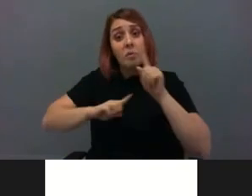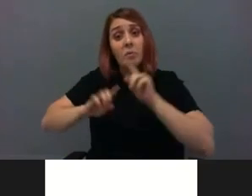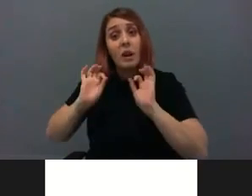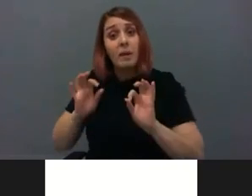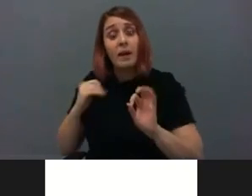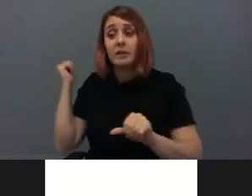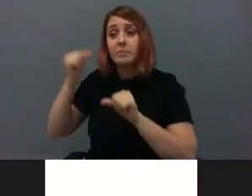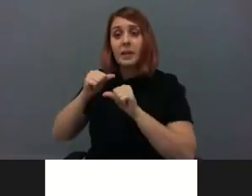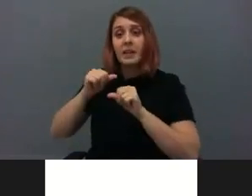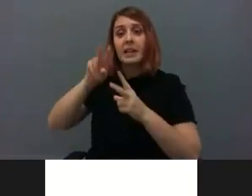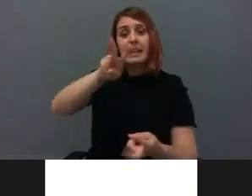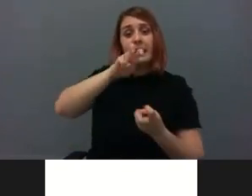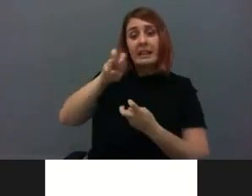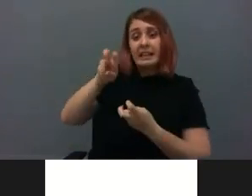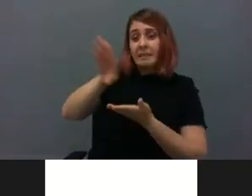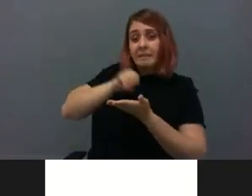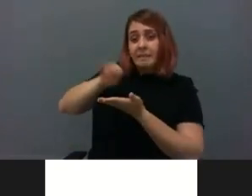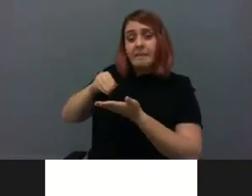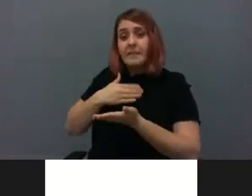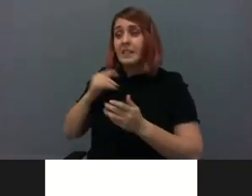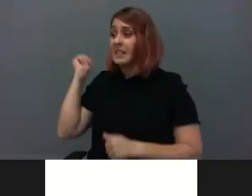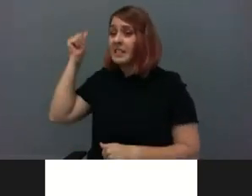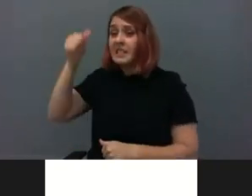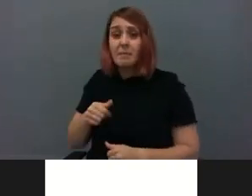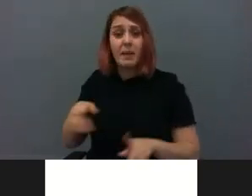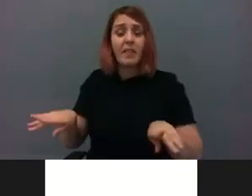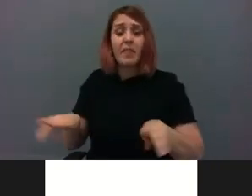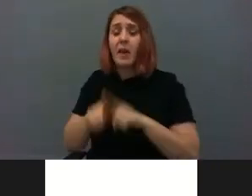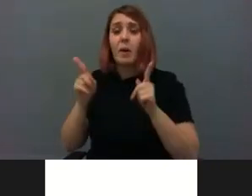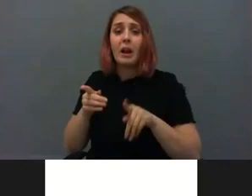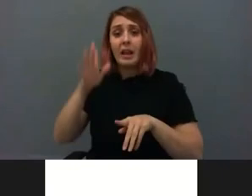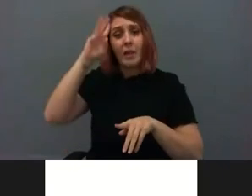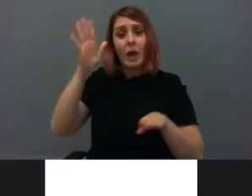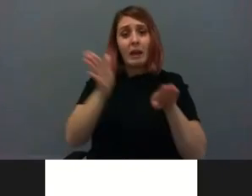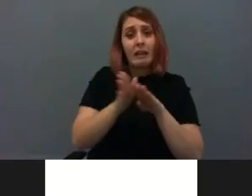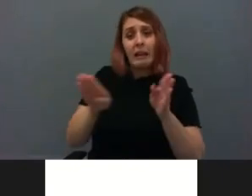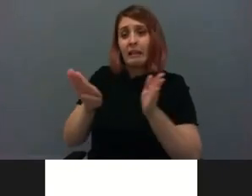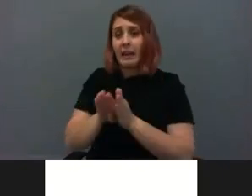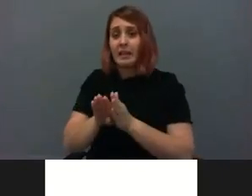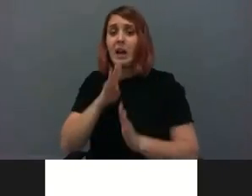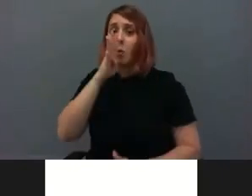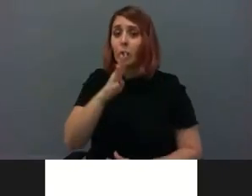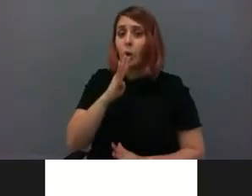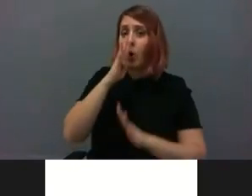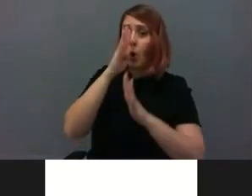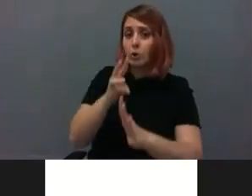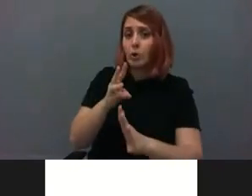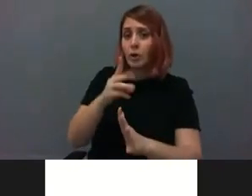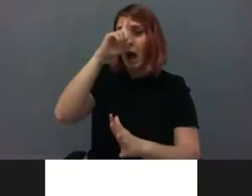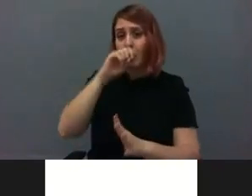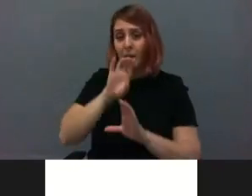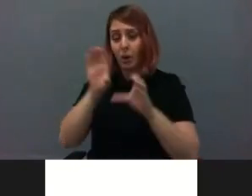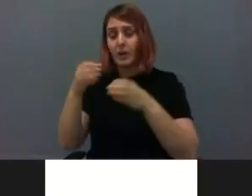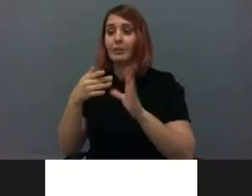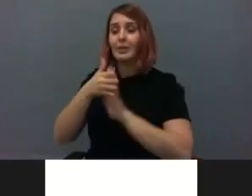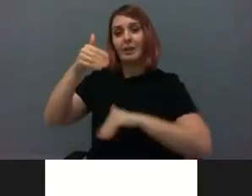Estado recaudatorio, desde siempre. Independientemente que sea de izquierdas o de derechas, cada 4 u 8 años solo se acuerdan de nuestro colectivo